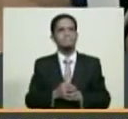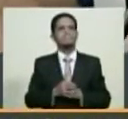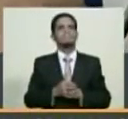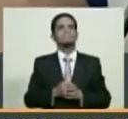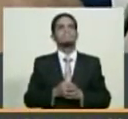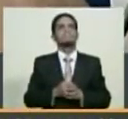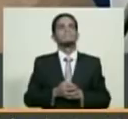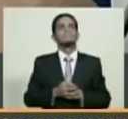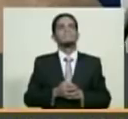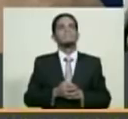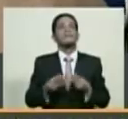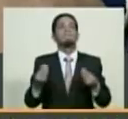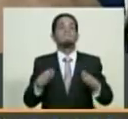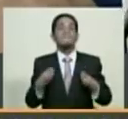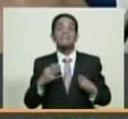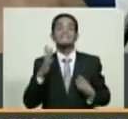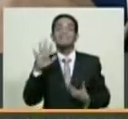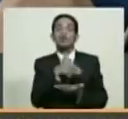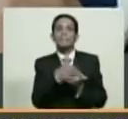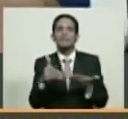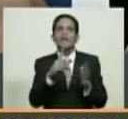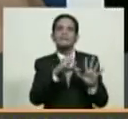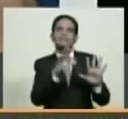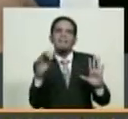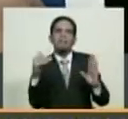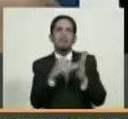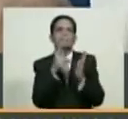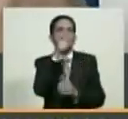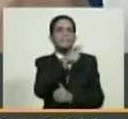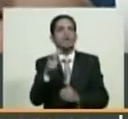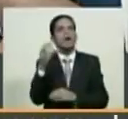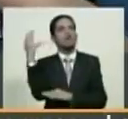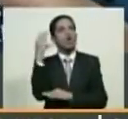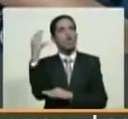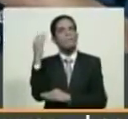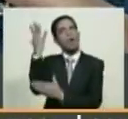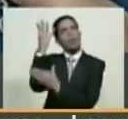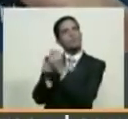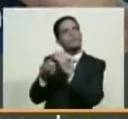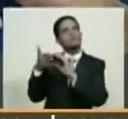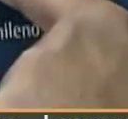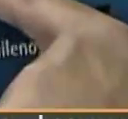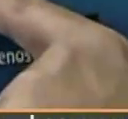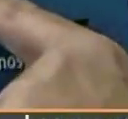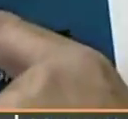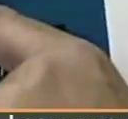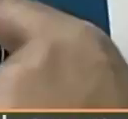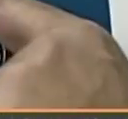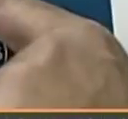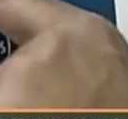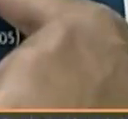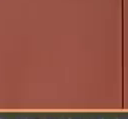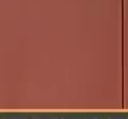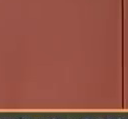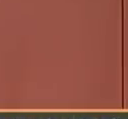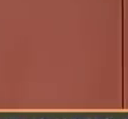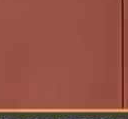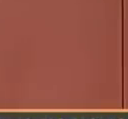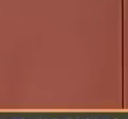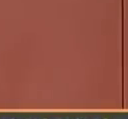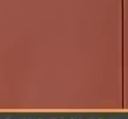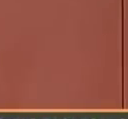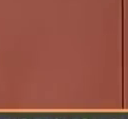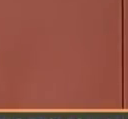5.600.000 colombianos que vinieron a Venezuela huyendo del paramilitarismo, huyendo del hambre, huyendo